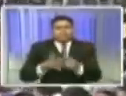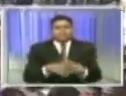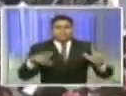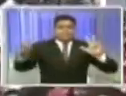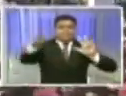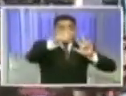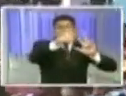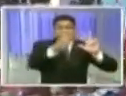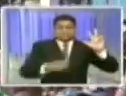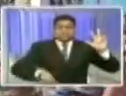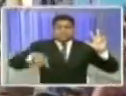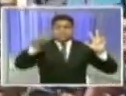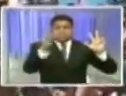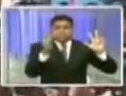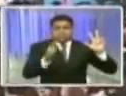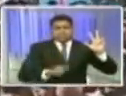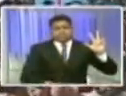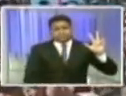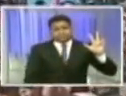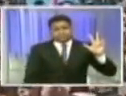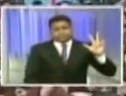Tercera tarea.